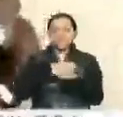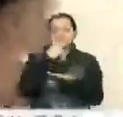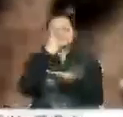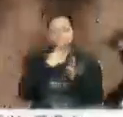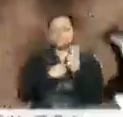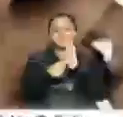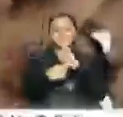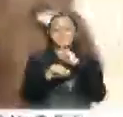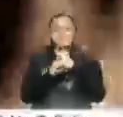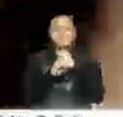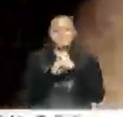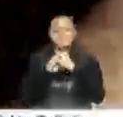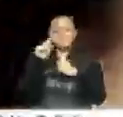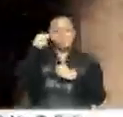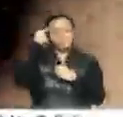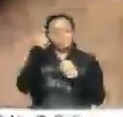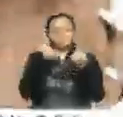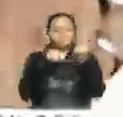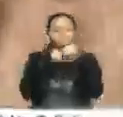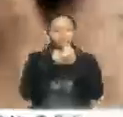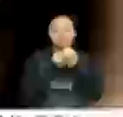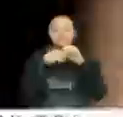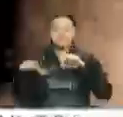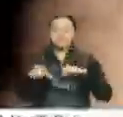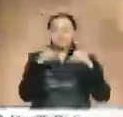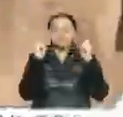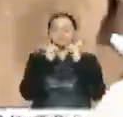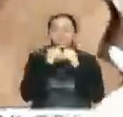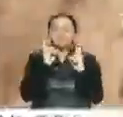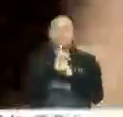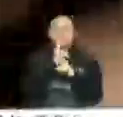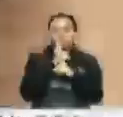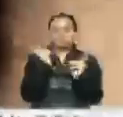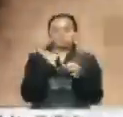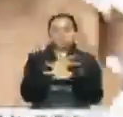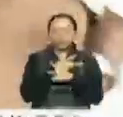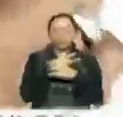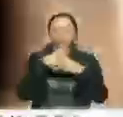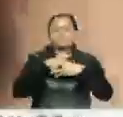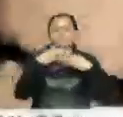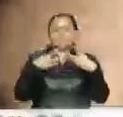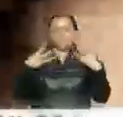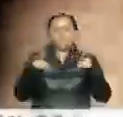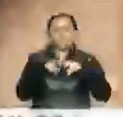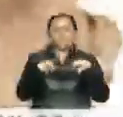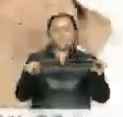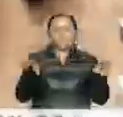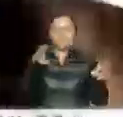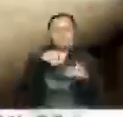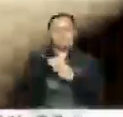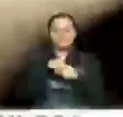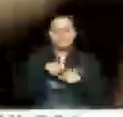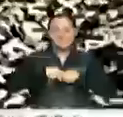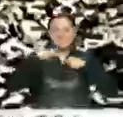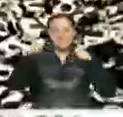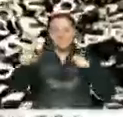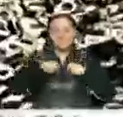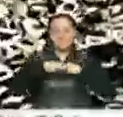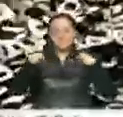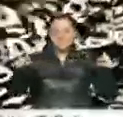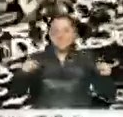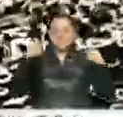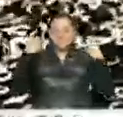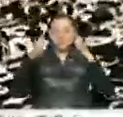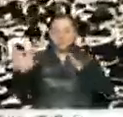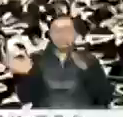que la institución del gobierno apoya activamente el uso de productos hechos con materiales naturales para el sector textil. De esta